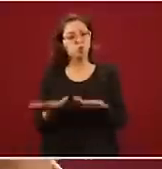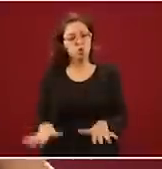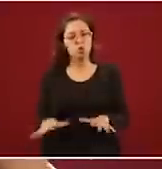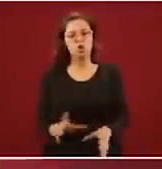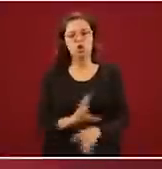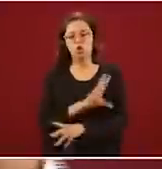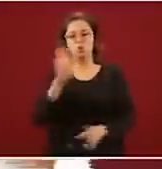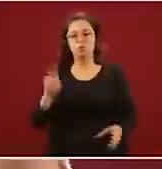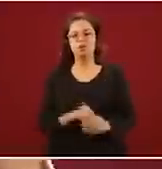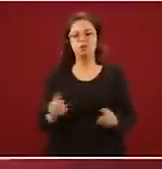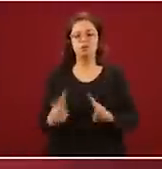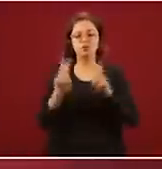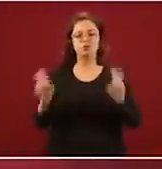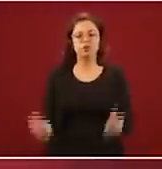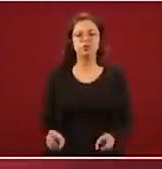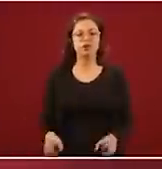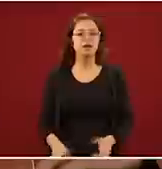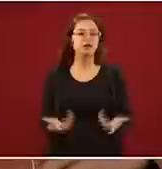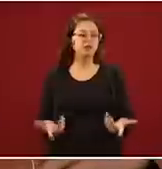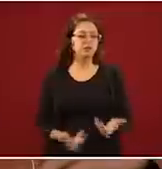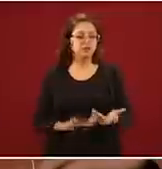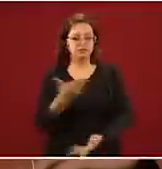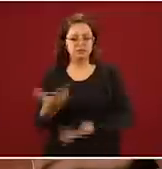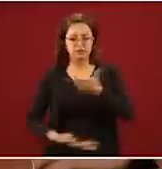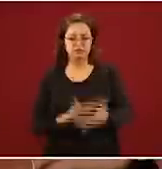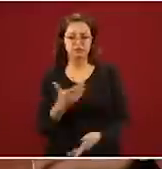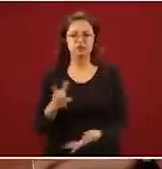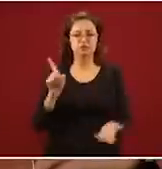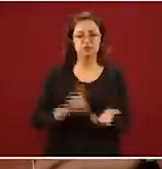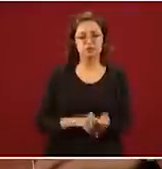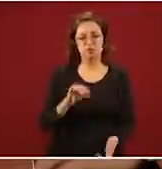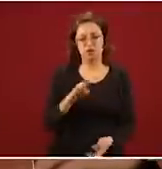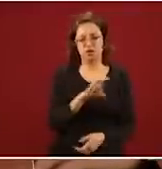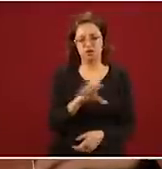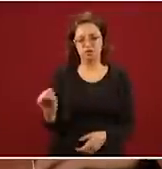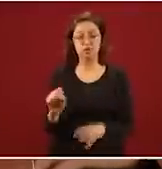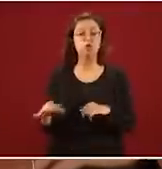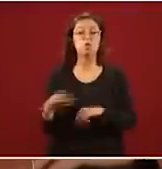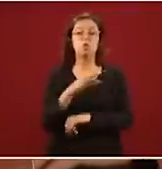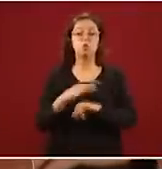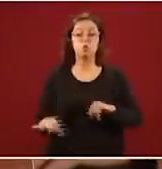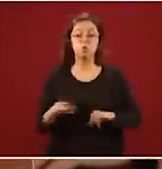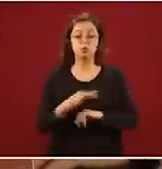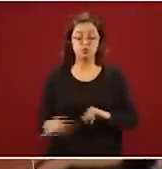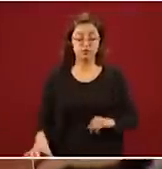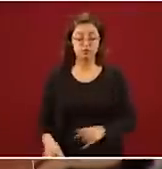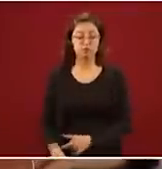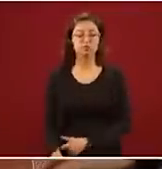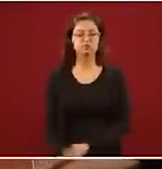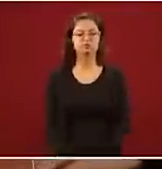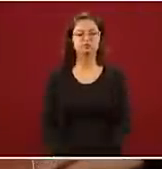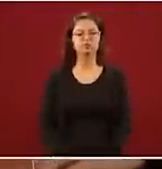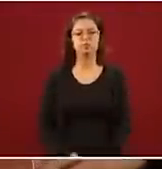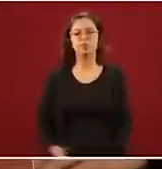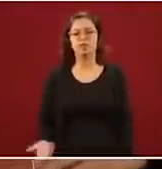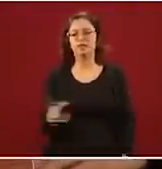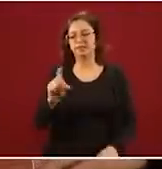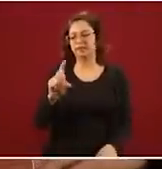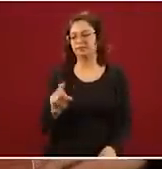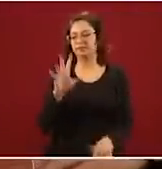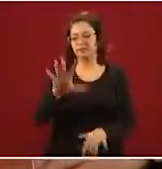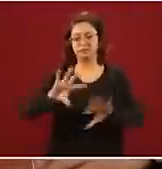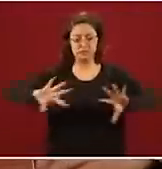de toda la seguridad social, de todos los servicios que presenta el IMSS. Y finalmente, ya que se tenía a los